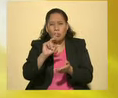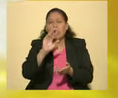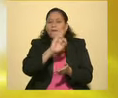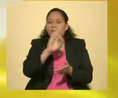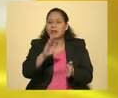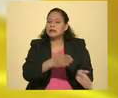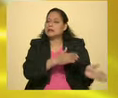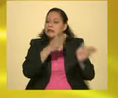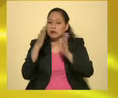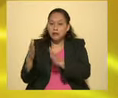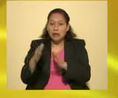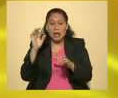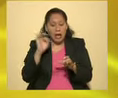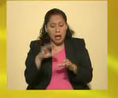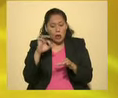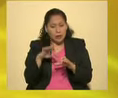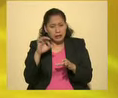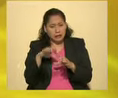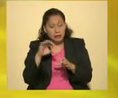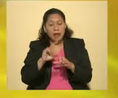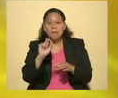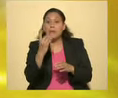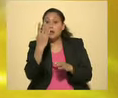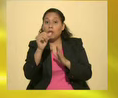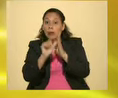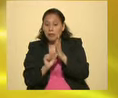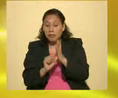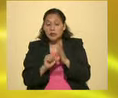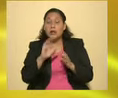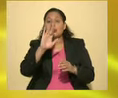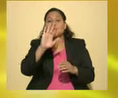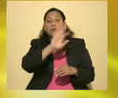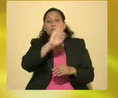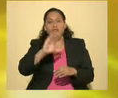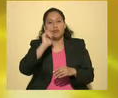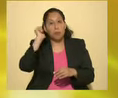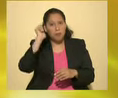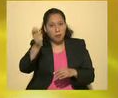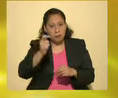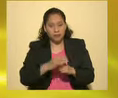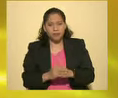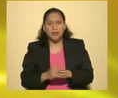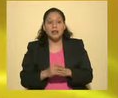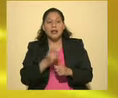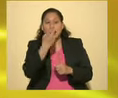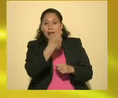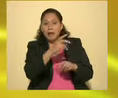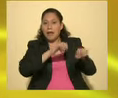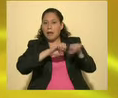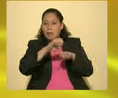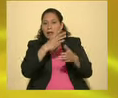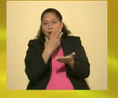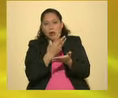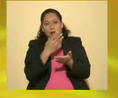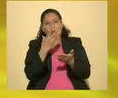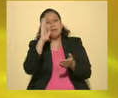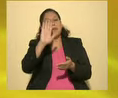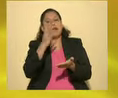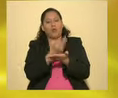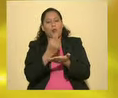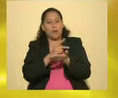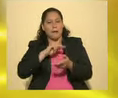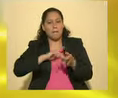ahorrar para al final de estos 24 meses pagar un 50%. Las reparadoras de crédito te pueden quitar